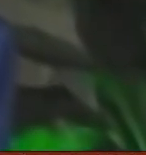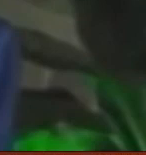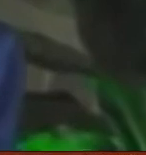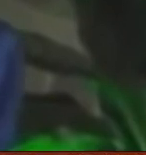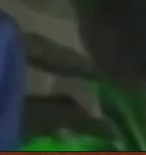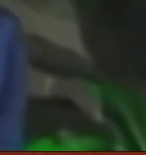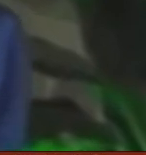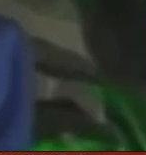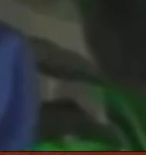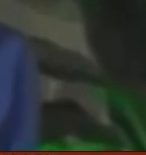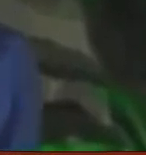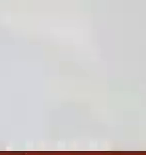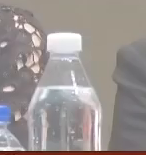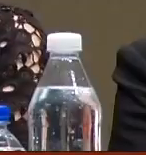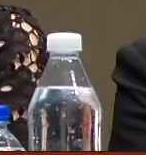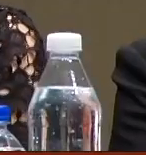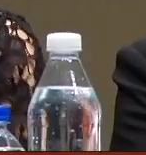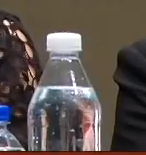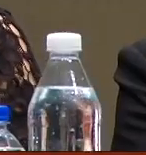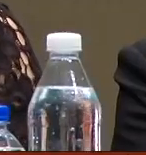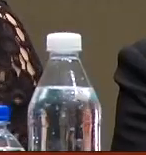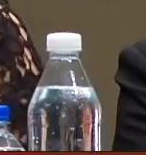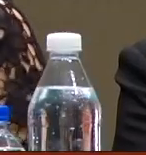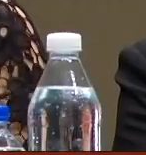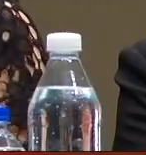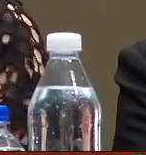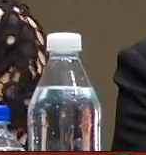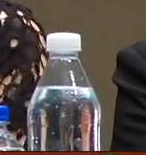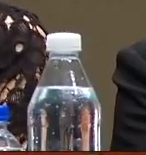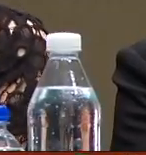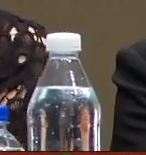Museo de Culturas Populares. La exposición es